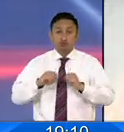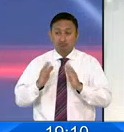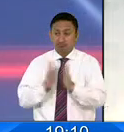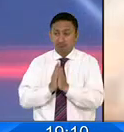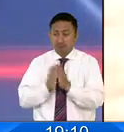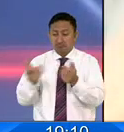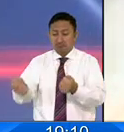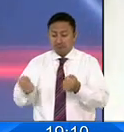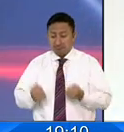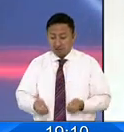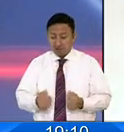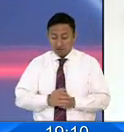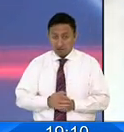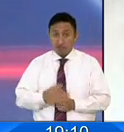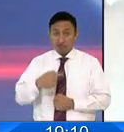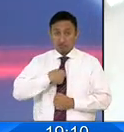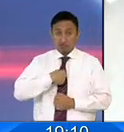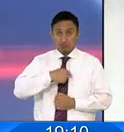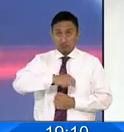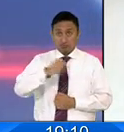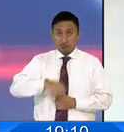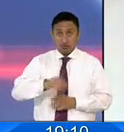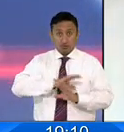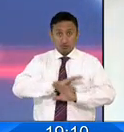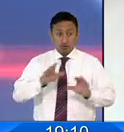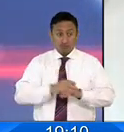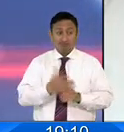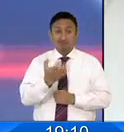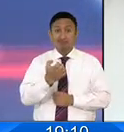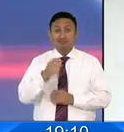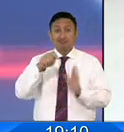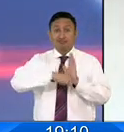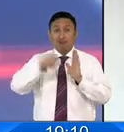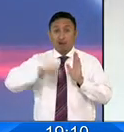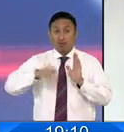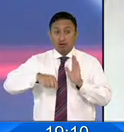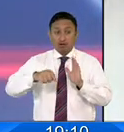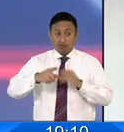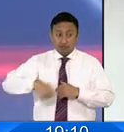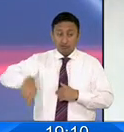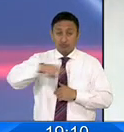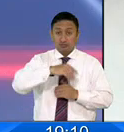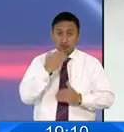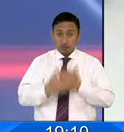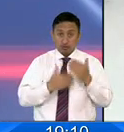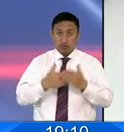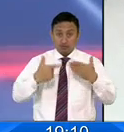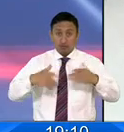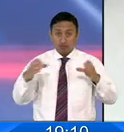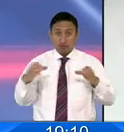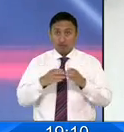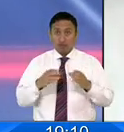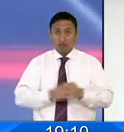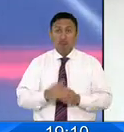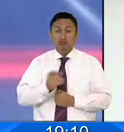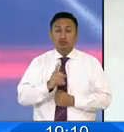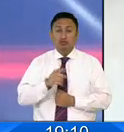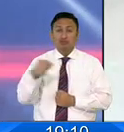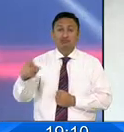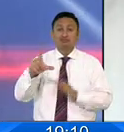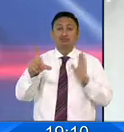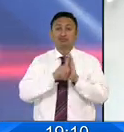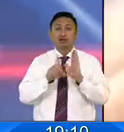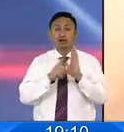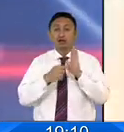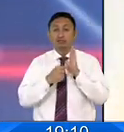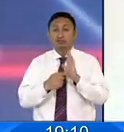caución. No lo dice el doctor Francisco Nofa ni los 15 abogados que somos abogados dentro del proceso de asociación ilícita. Lo dice la ley.